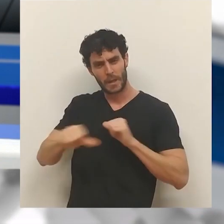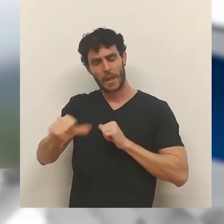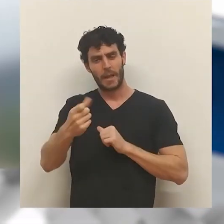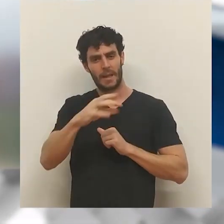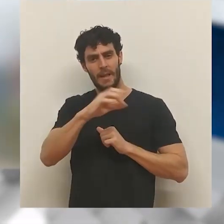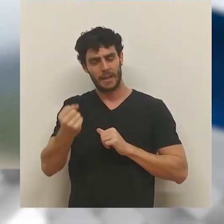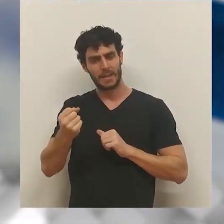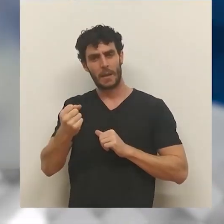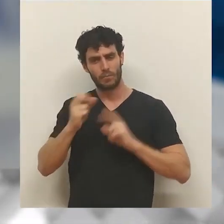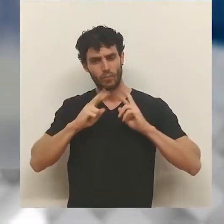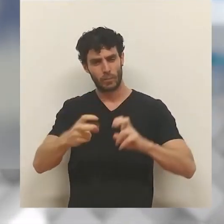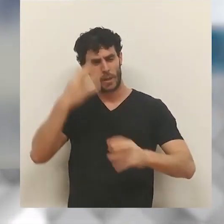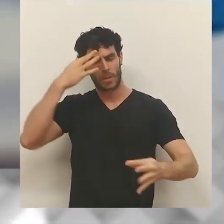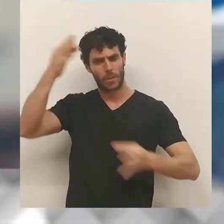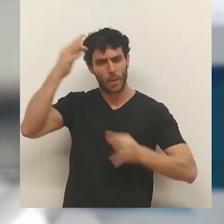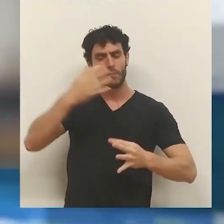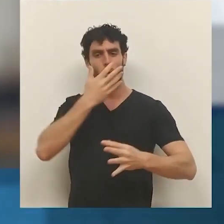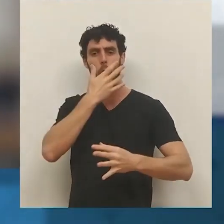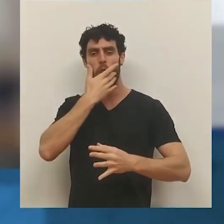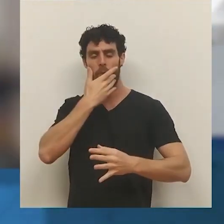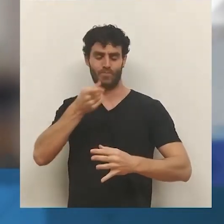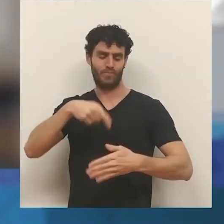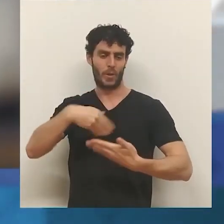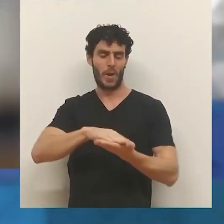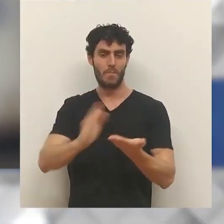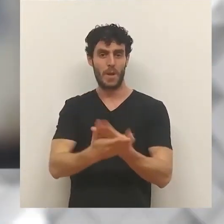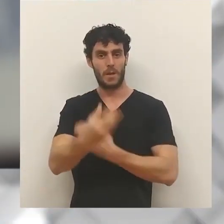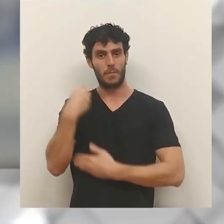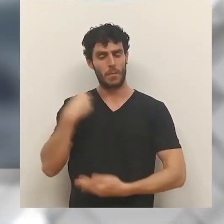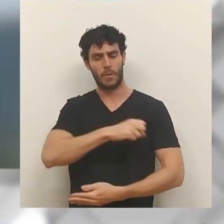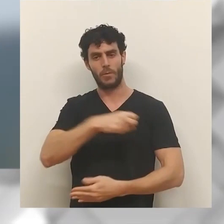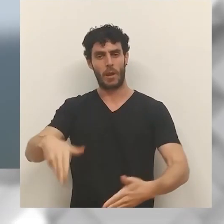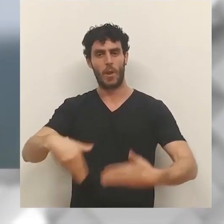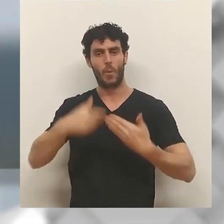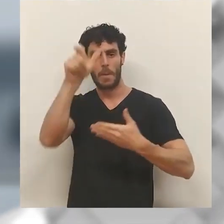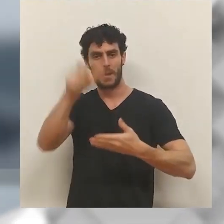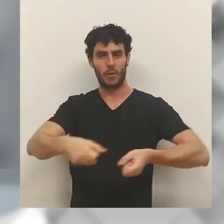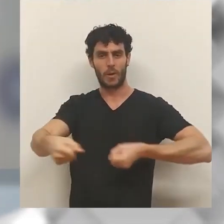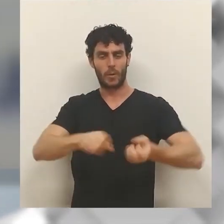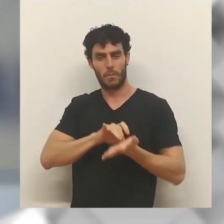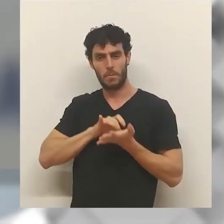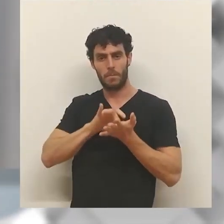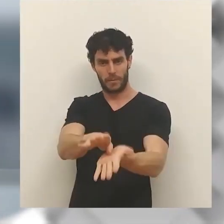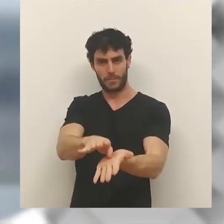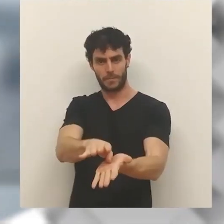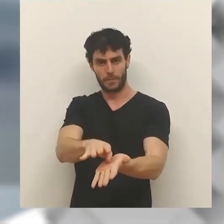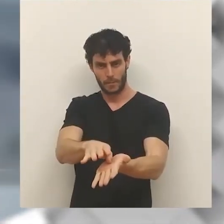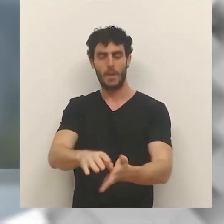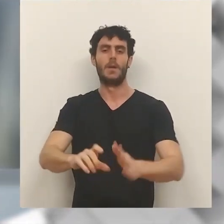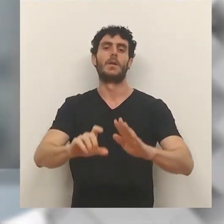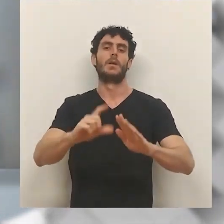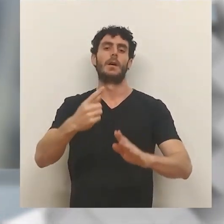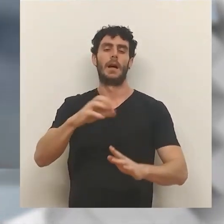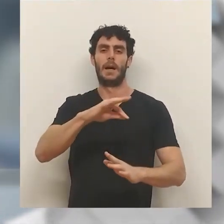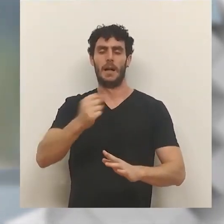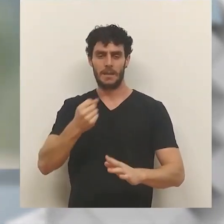Y a raíz de estas imágenes, Salsa abrió una investigación para conocer los detalles si este expediente ha tenido como consecuencia el despido del conductor.